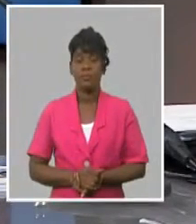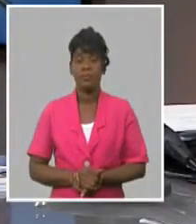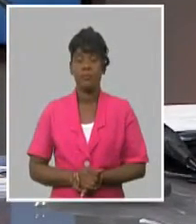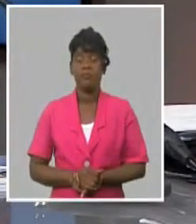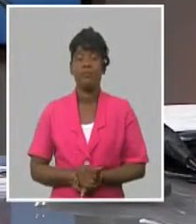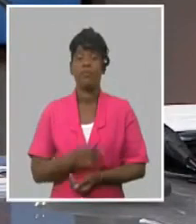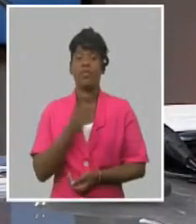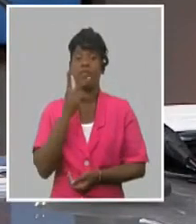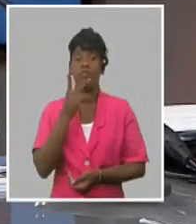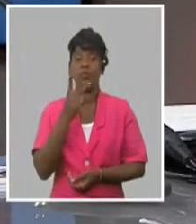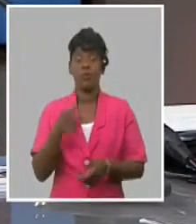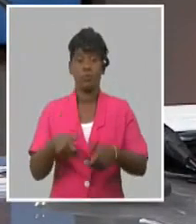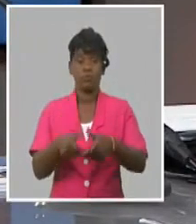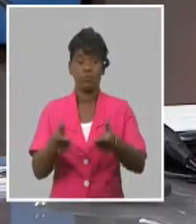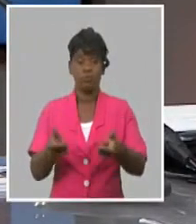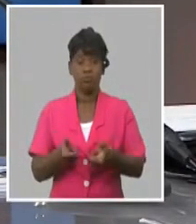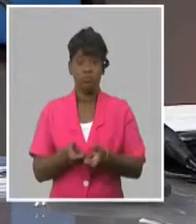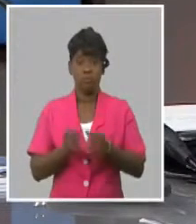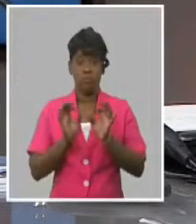dos congresos del partido